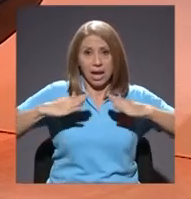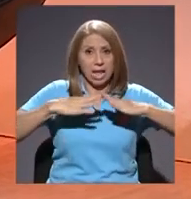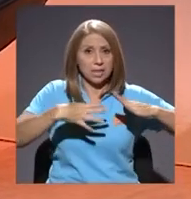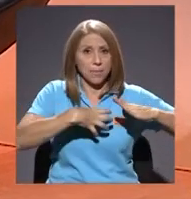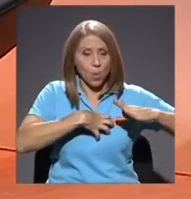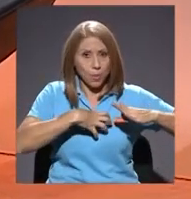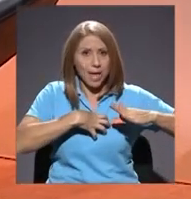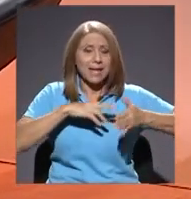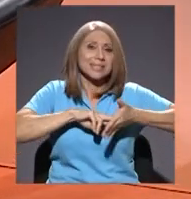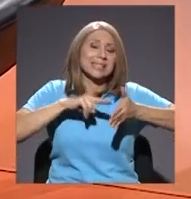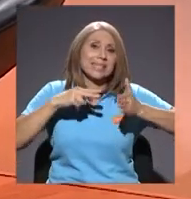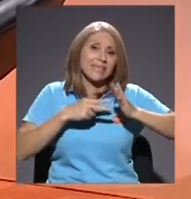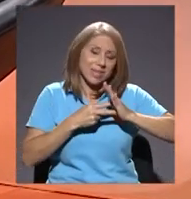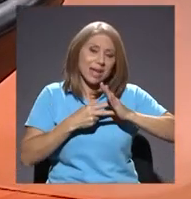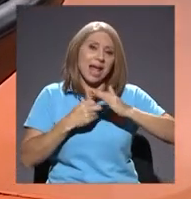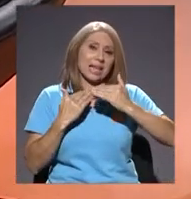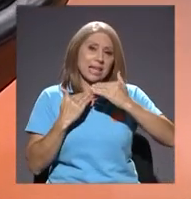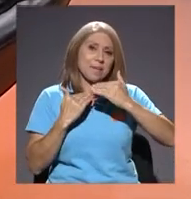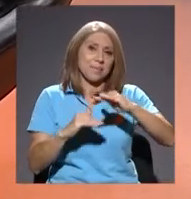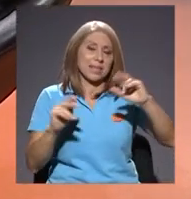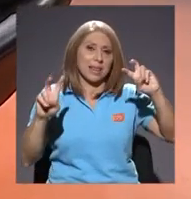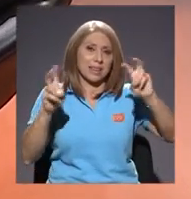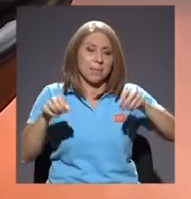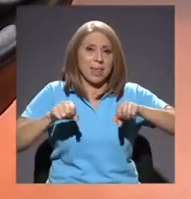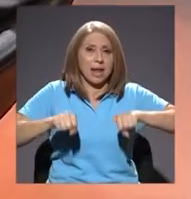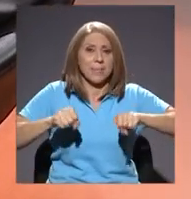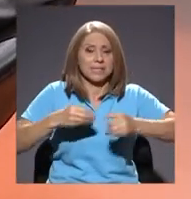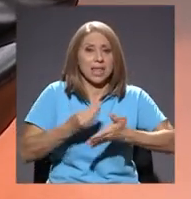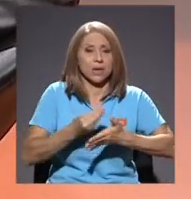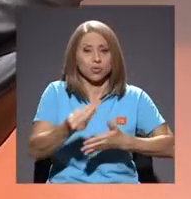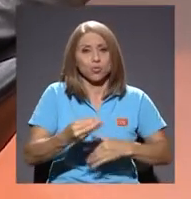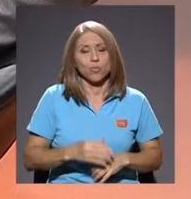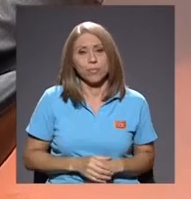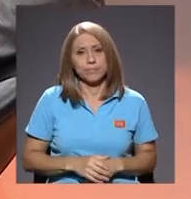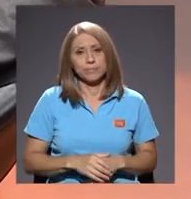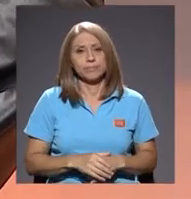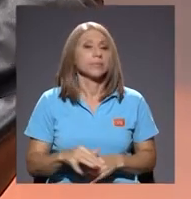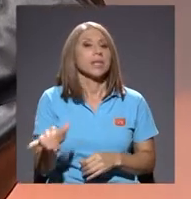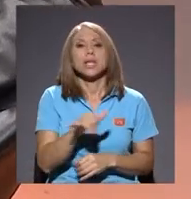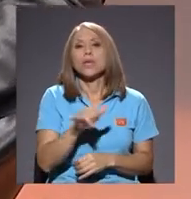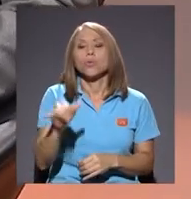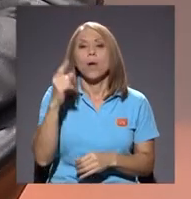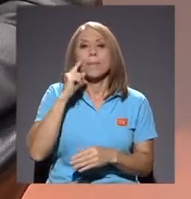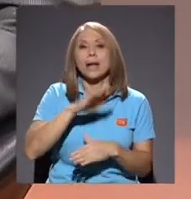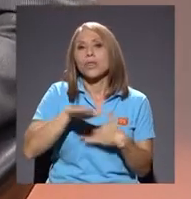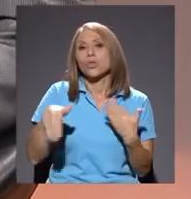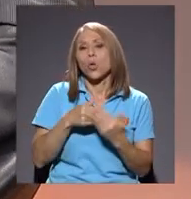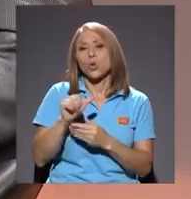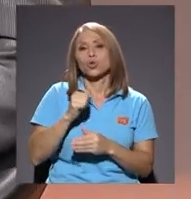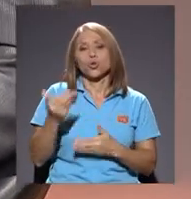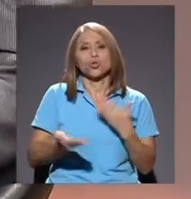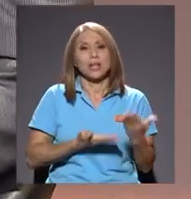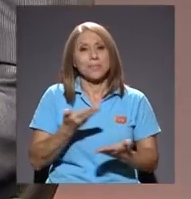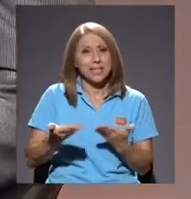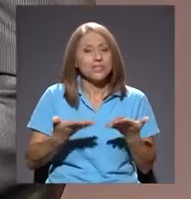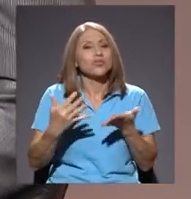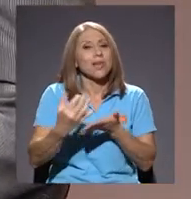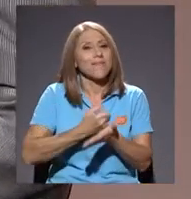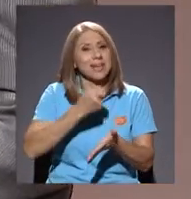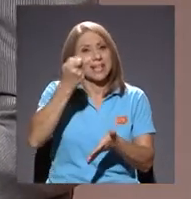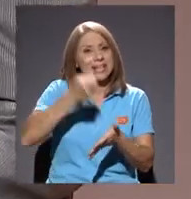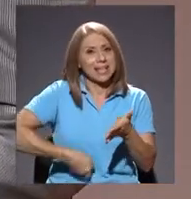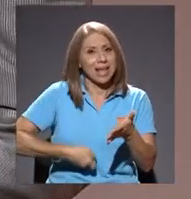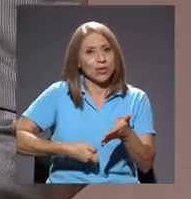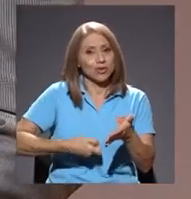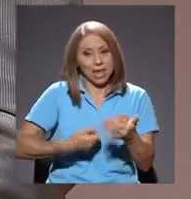significativamente lo que va a ser el tema de capacidad de consumo igual para todo lo que son los otros servicios que van a estar atrasados que hoy en día no